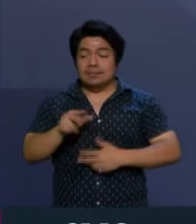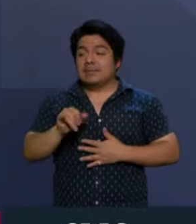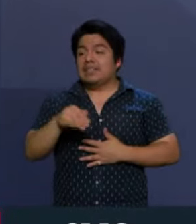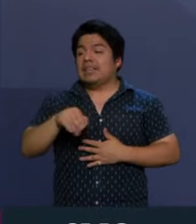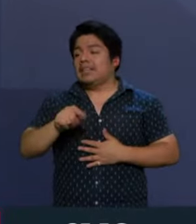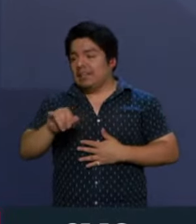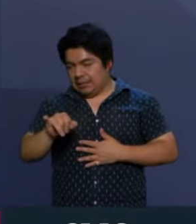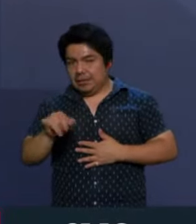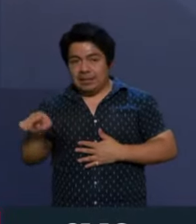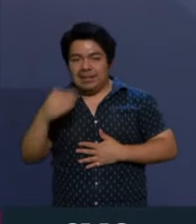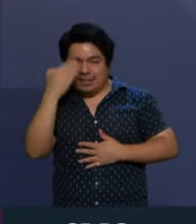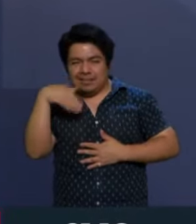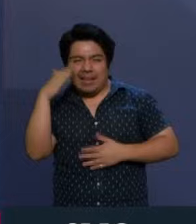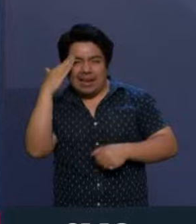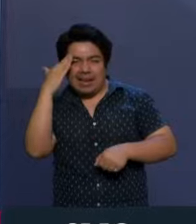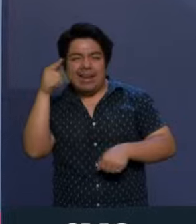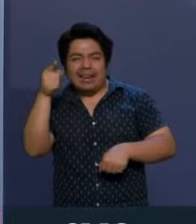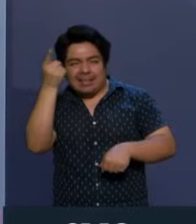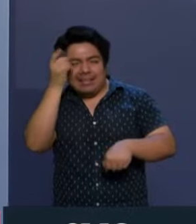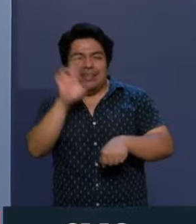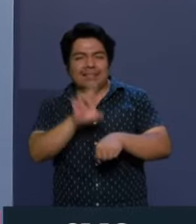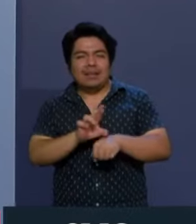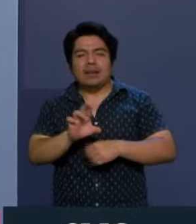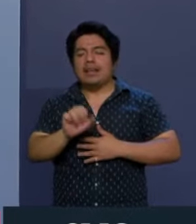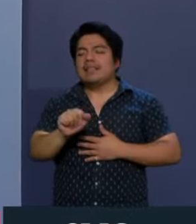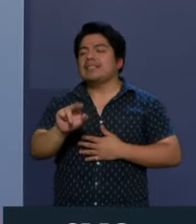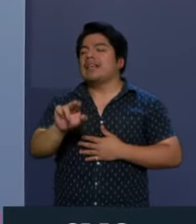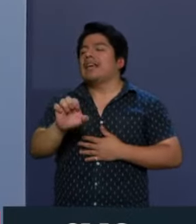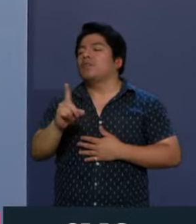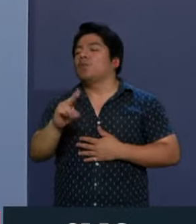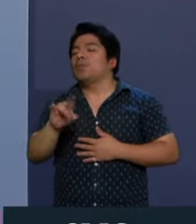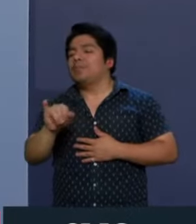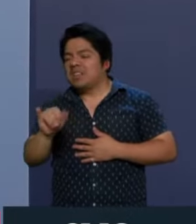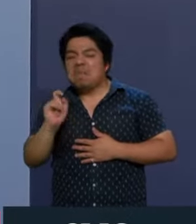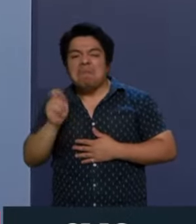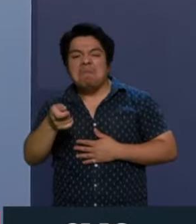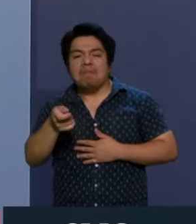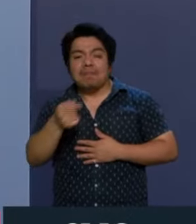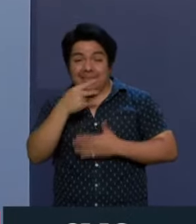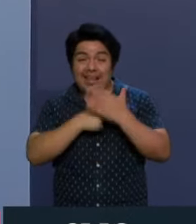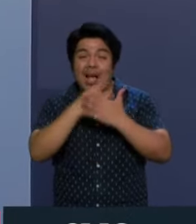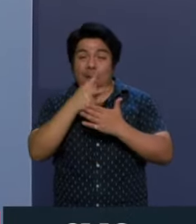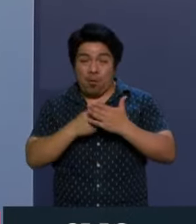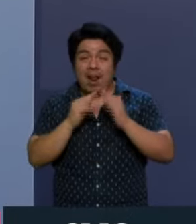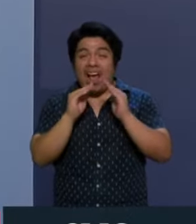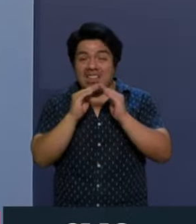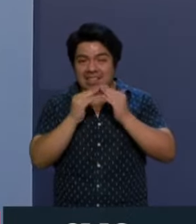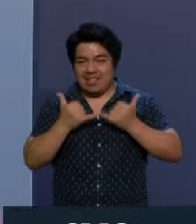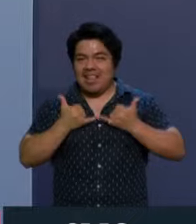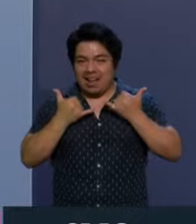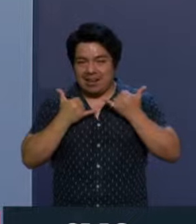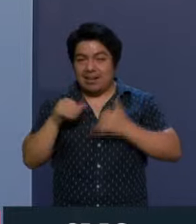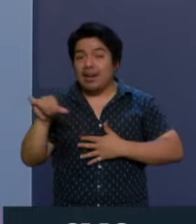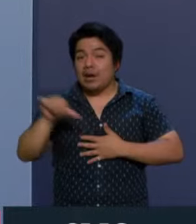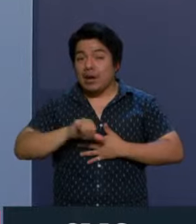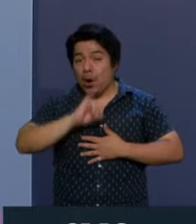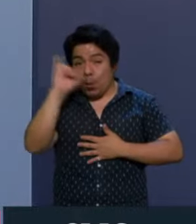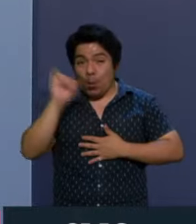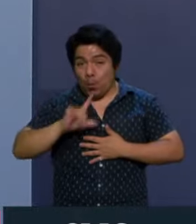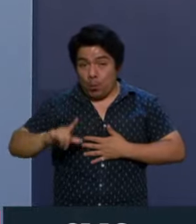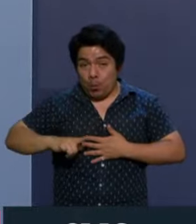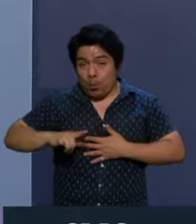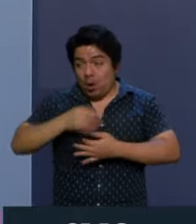Él es titular de la CEDUVI para hablar precisamente sobre este programa piloto de vivienda para jóvenes que se anunció hoy en la conferencia de la Jefatura de